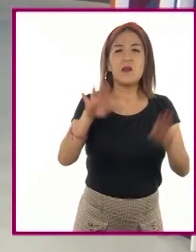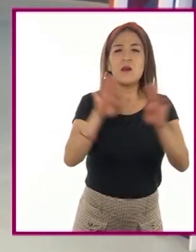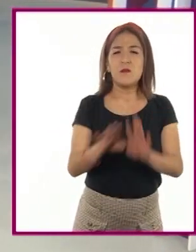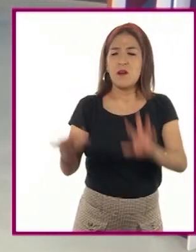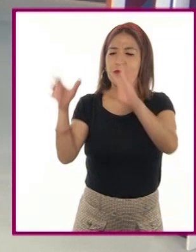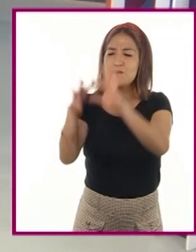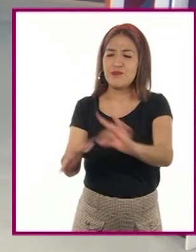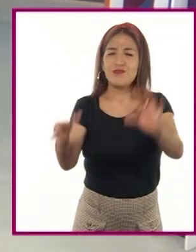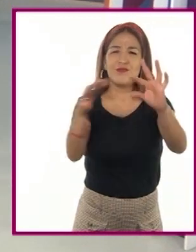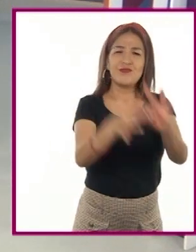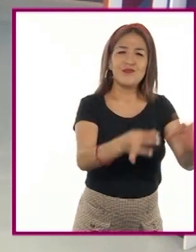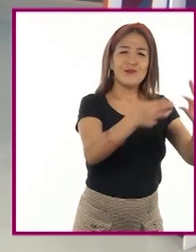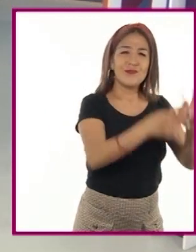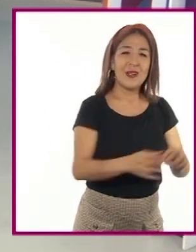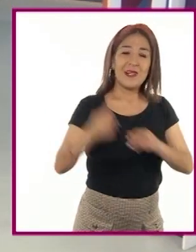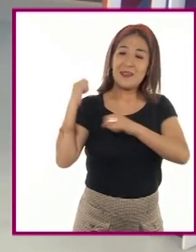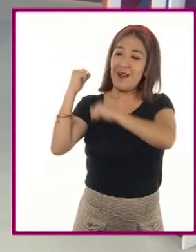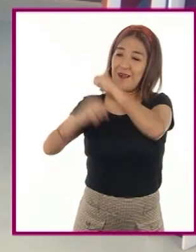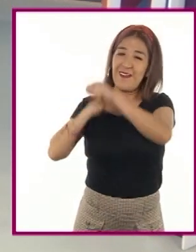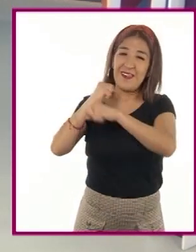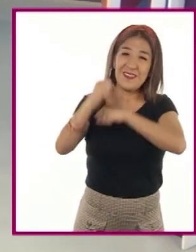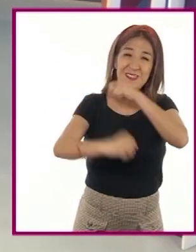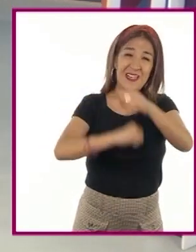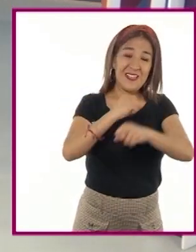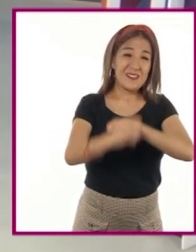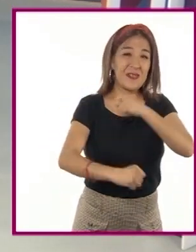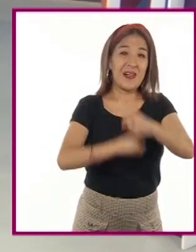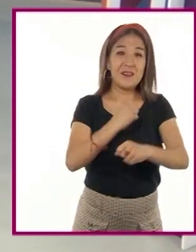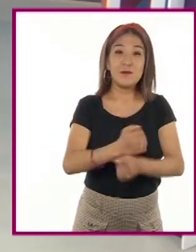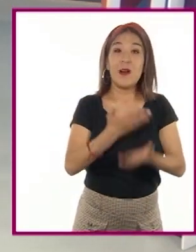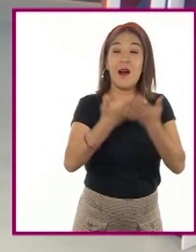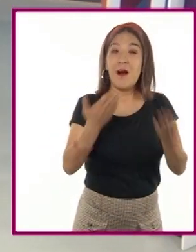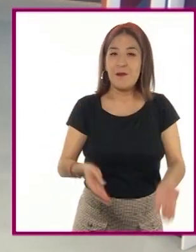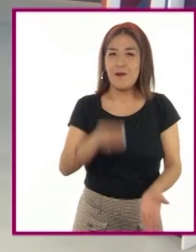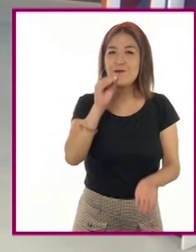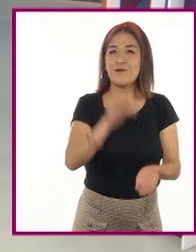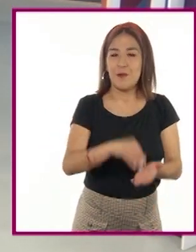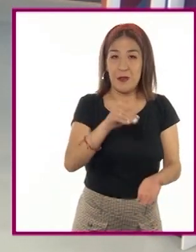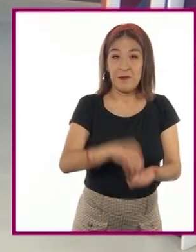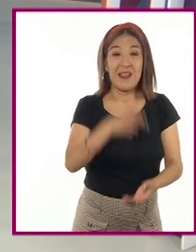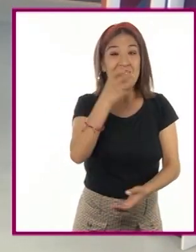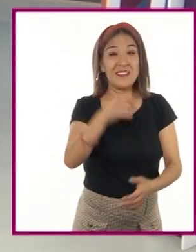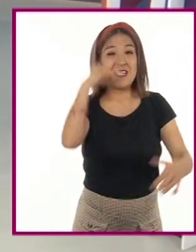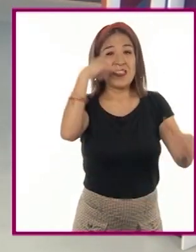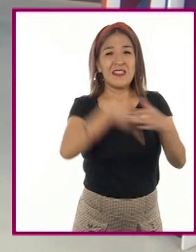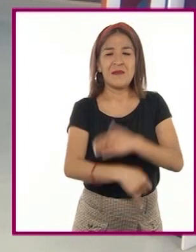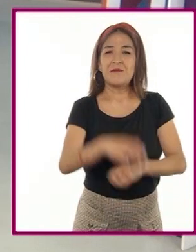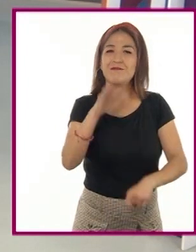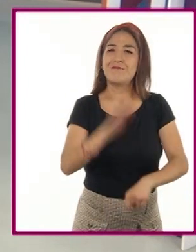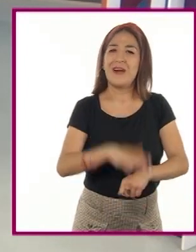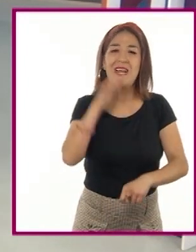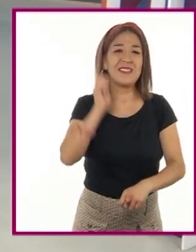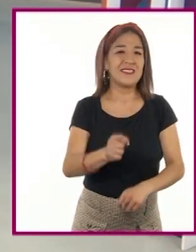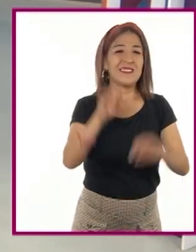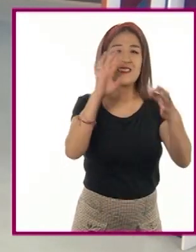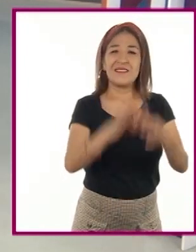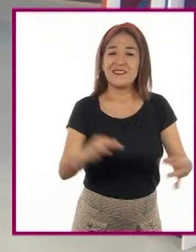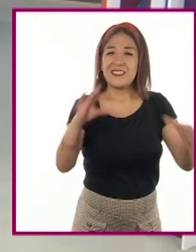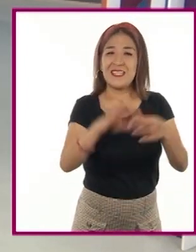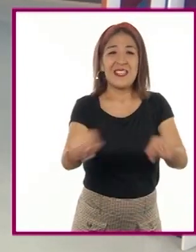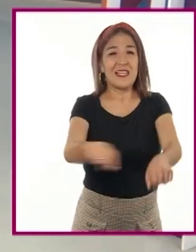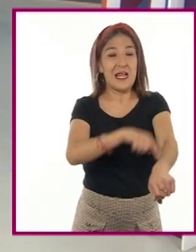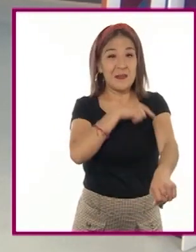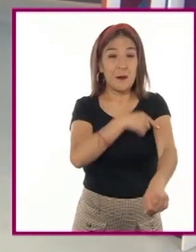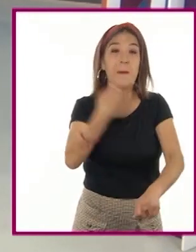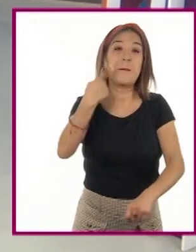largo del tiempo, ha perdurado hasta nuestros días. El tema es muy amplio y podríamos seguir hablando de él.